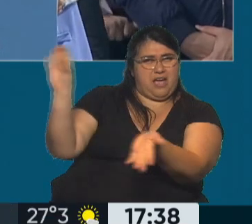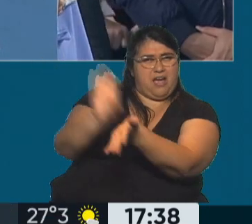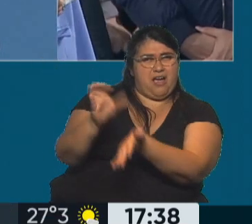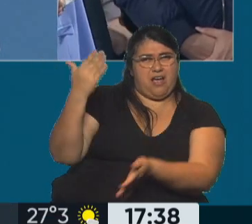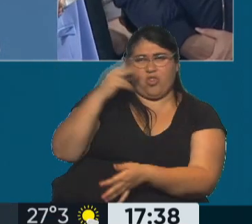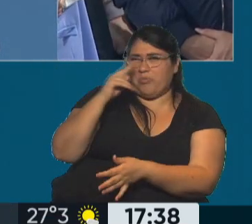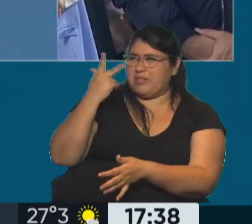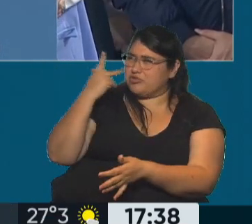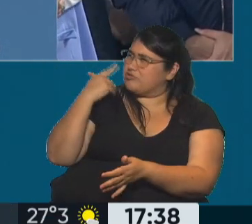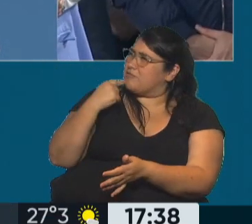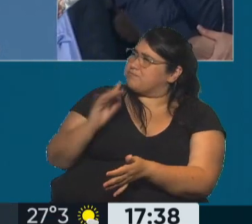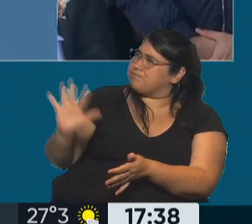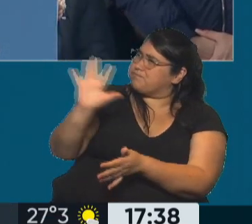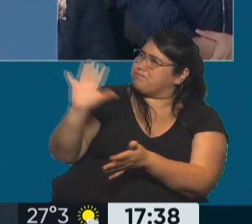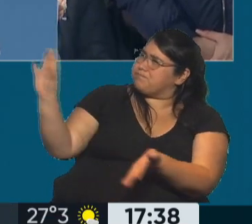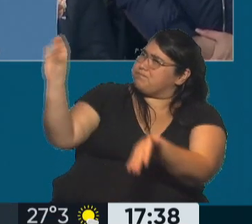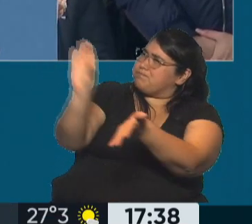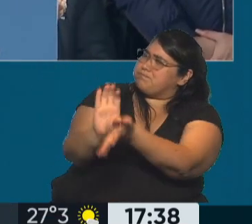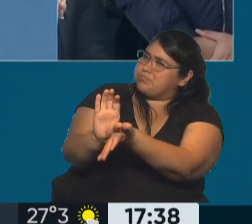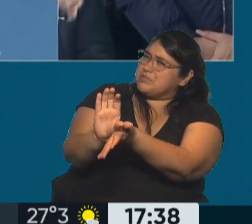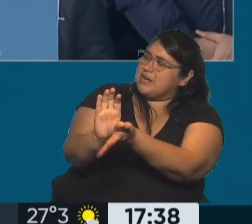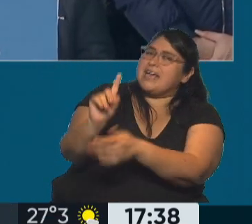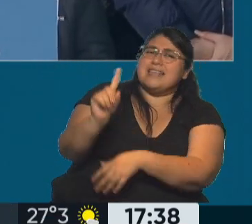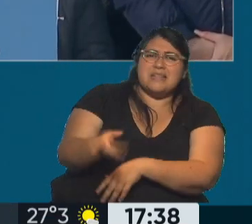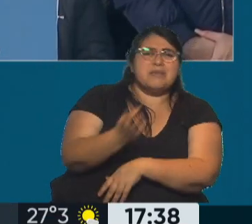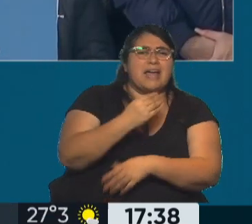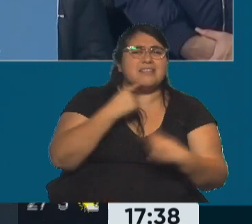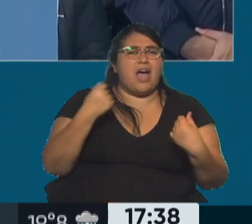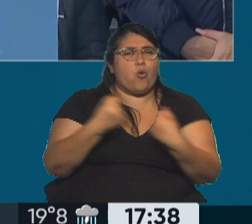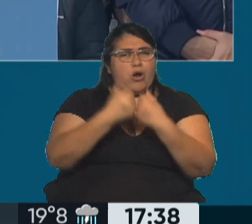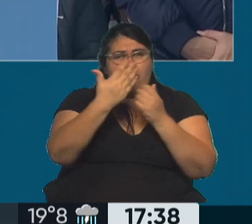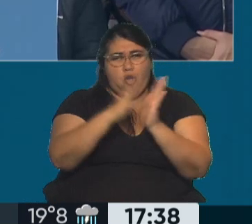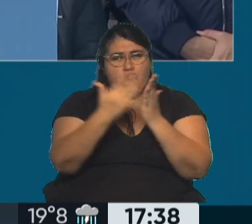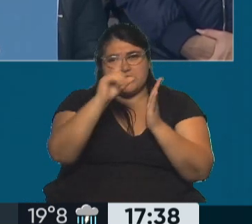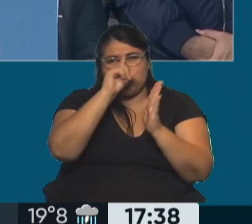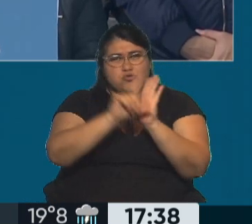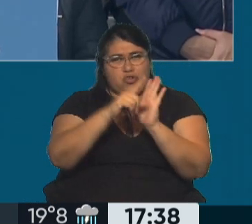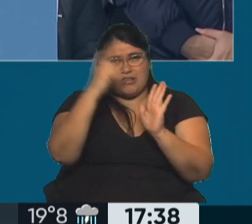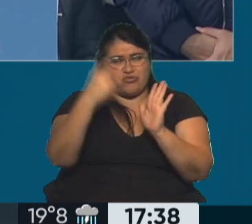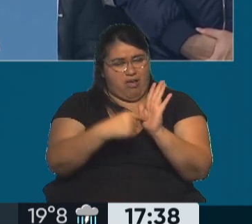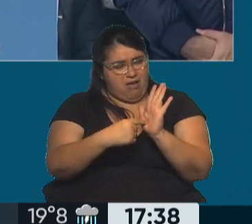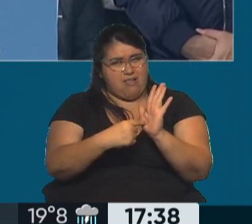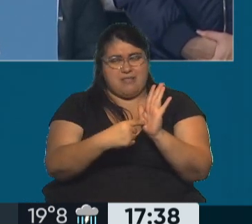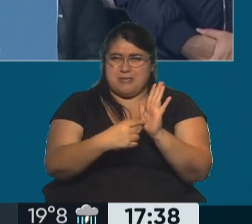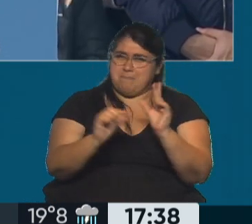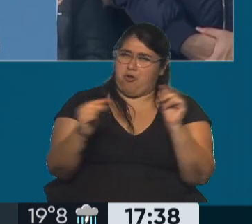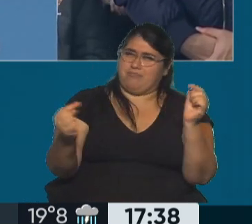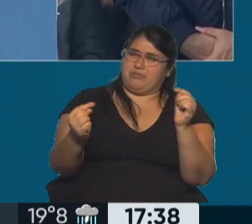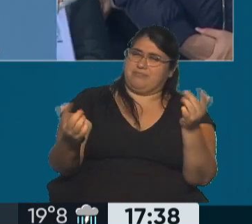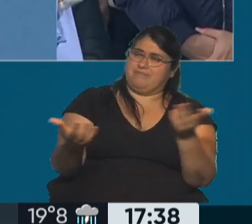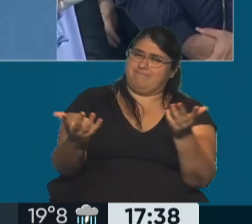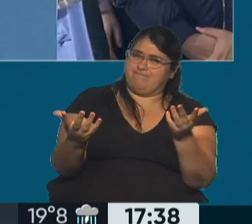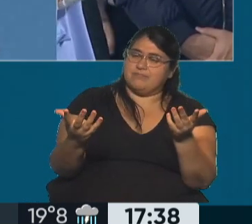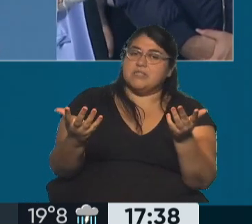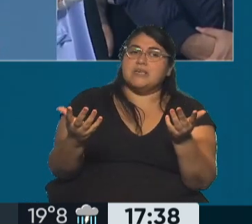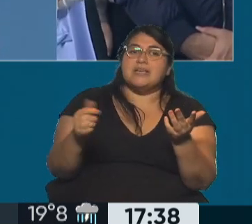2018, pero también se violó nuestro propio acuerdo, que es ni más ni menos que la Constitución Nacional. Entonces, ese debate, me parece que